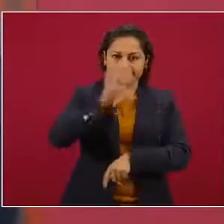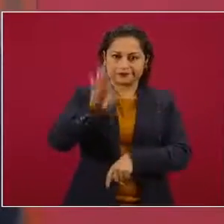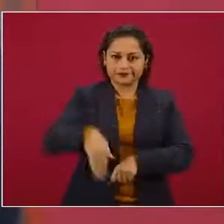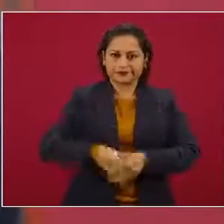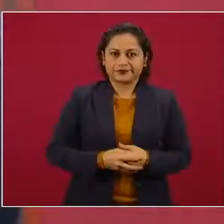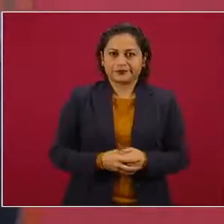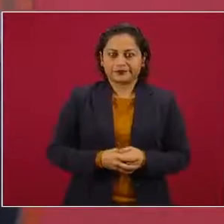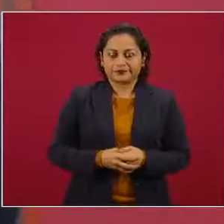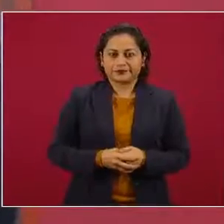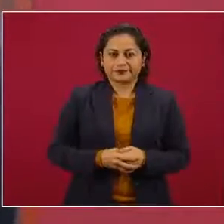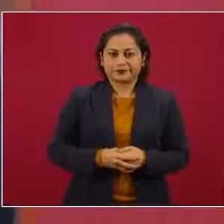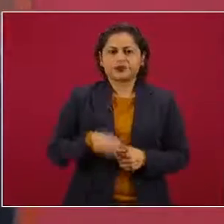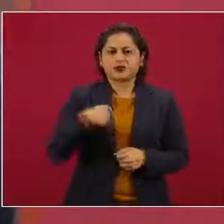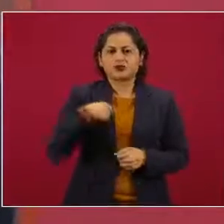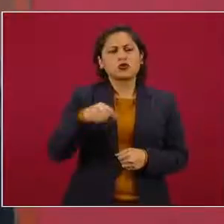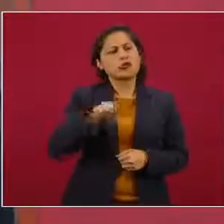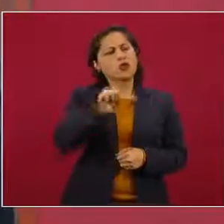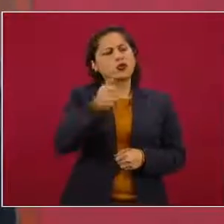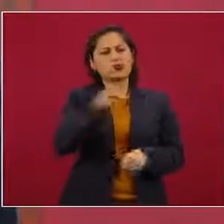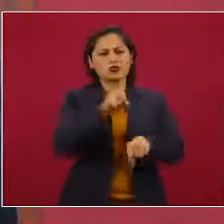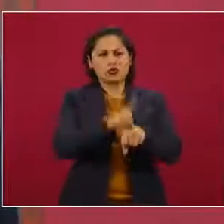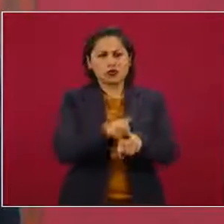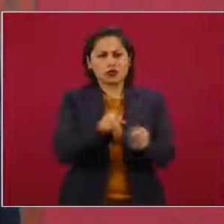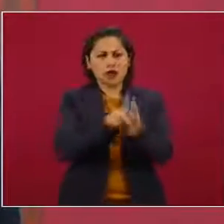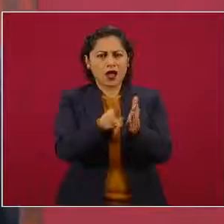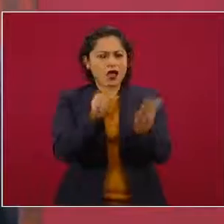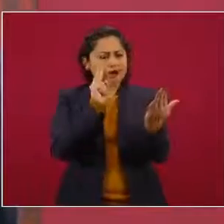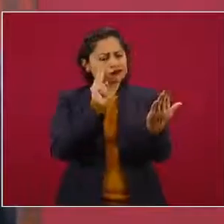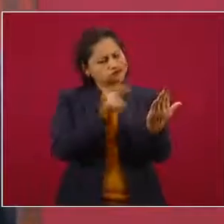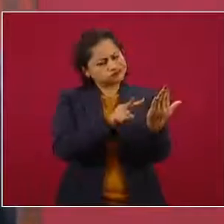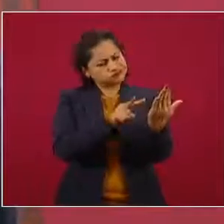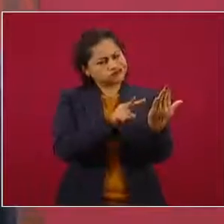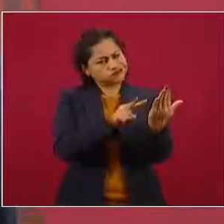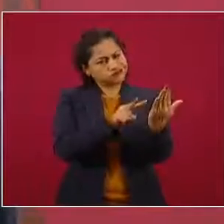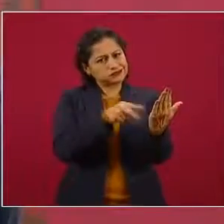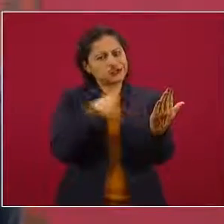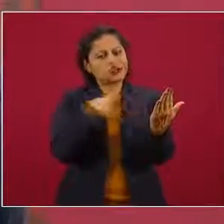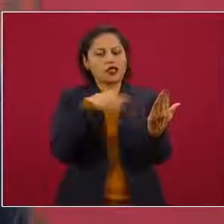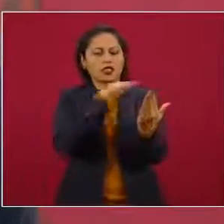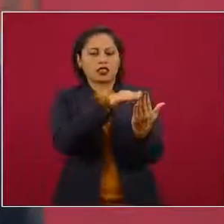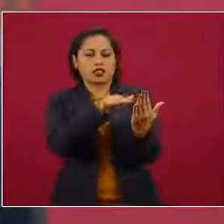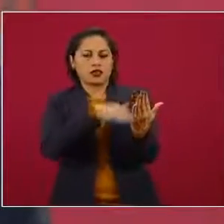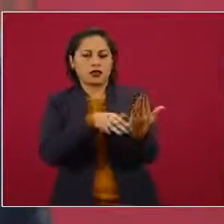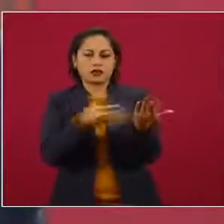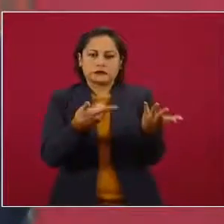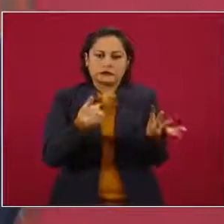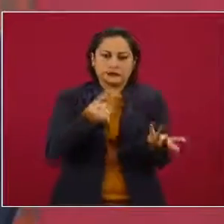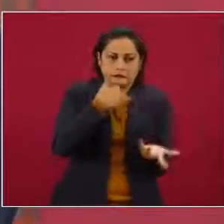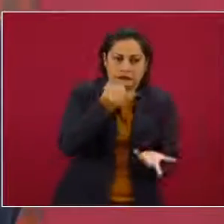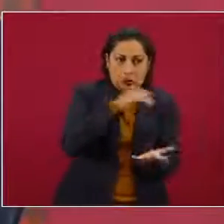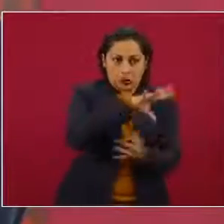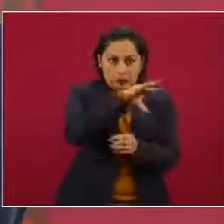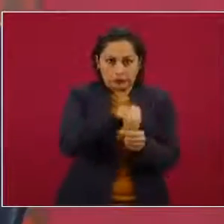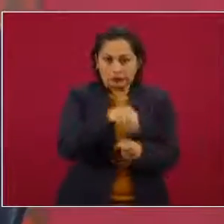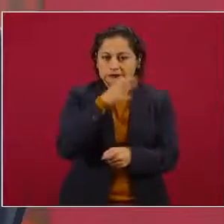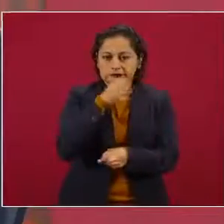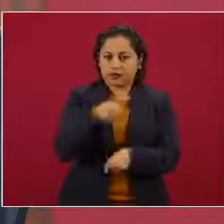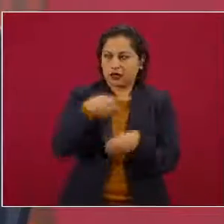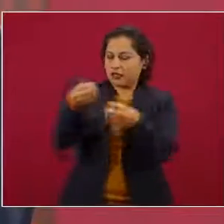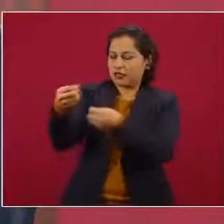Porque el otro día leí un reportaje, no lo leí, sino empecé a verlo, porque a veces no tengo tiempo